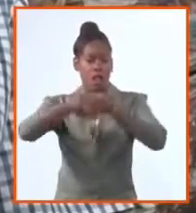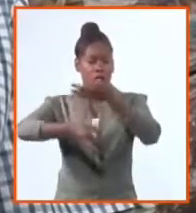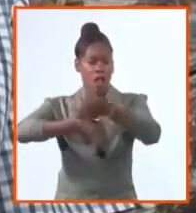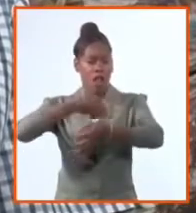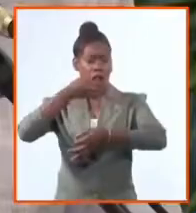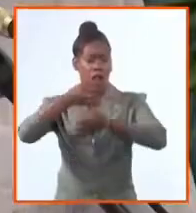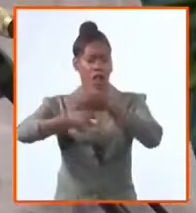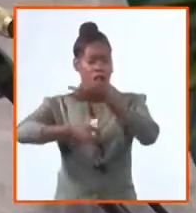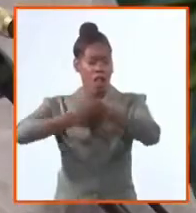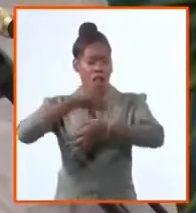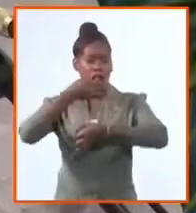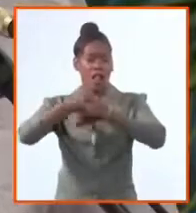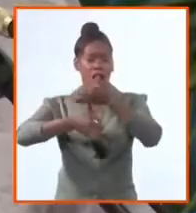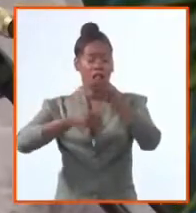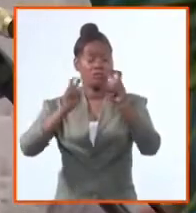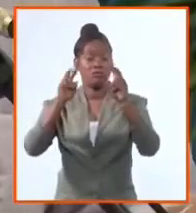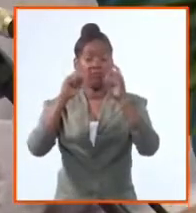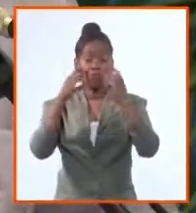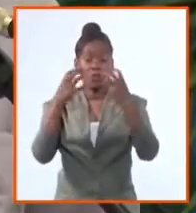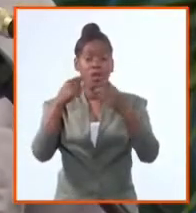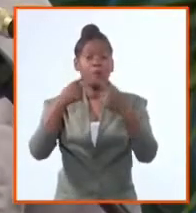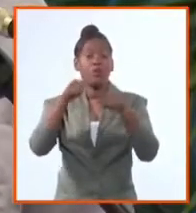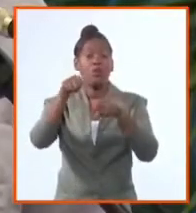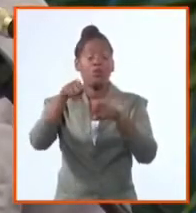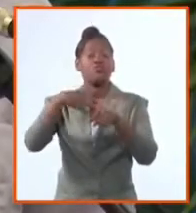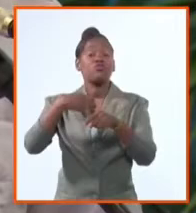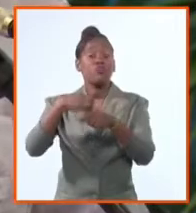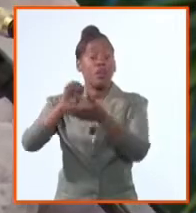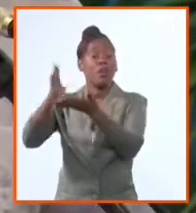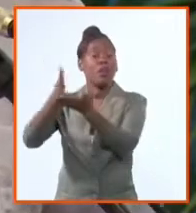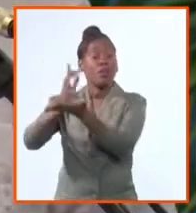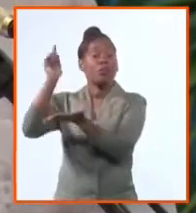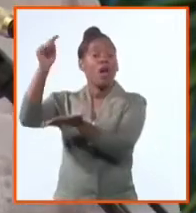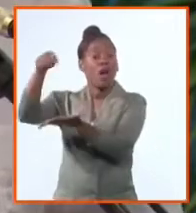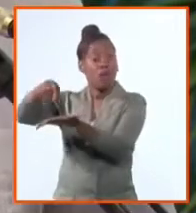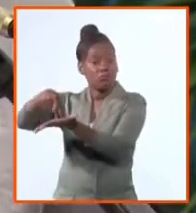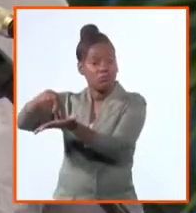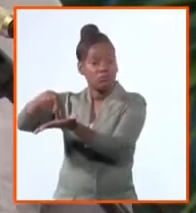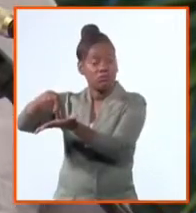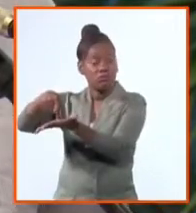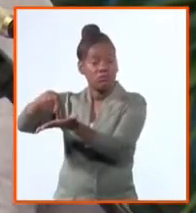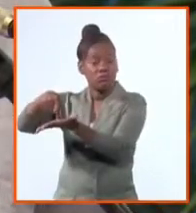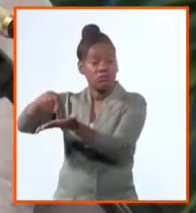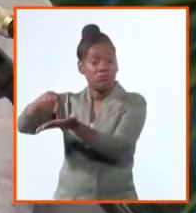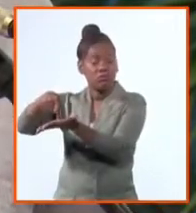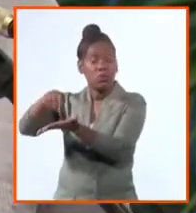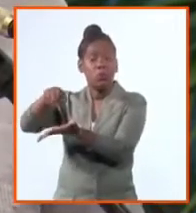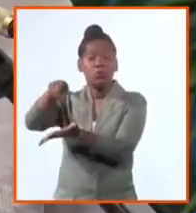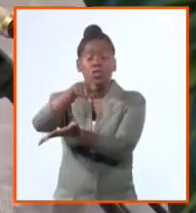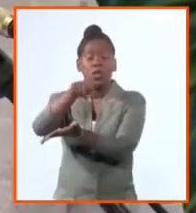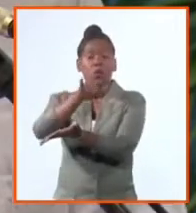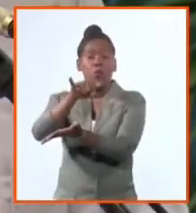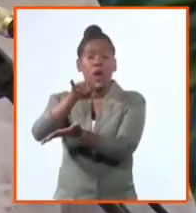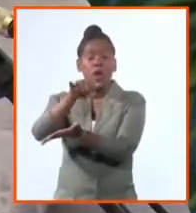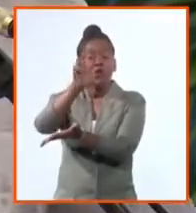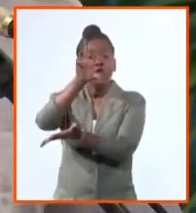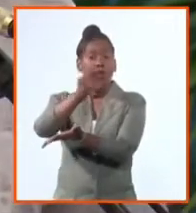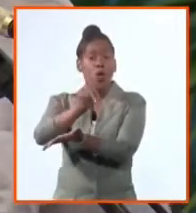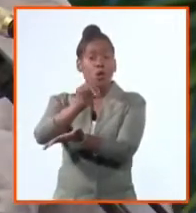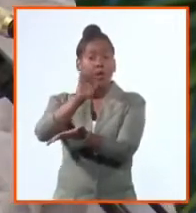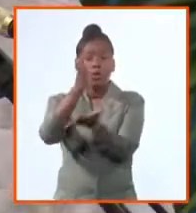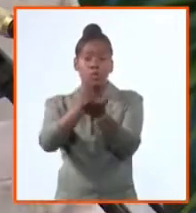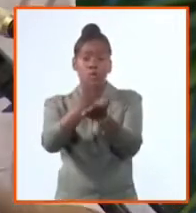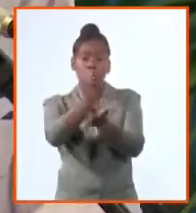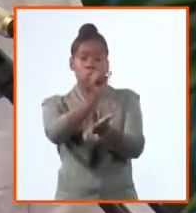circunstancias actuales. Eso está ahí, está escrito, pero ¿quién lo conoce? Los estudiantes no conocen nada de eso, porque no se